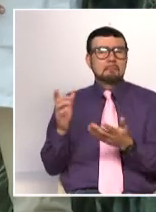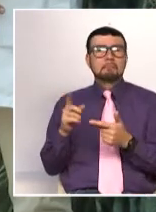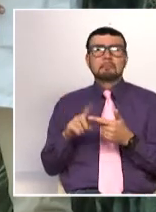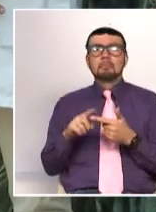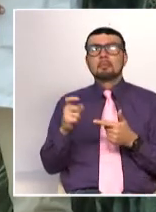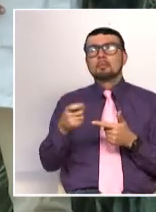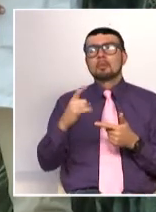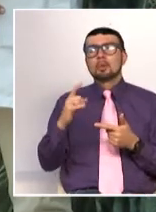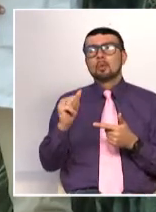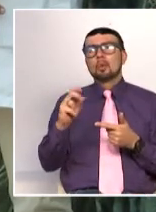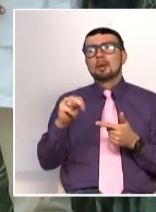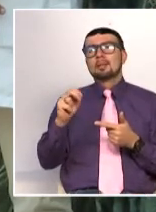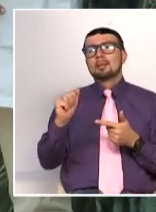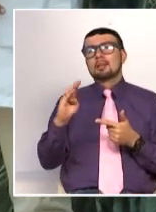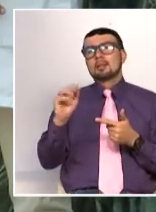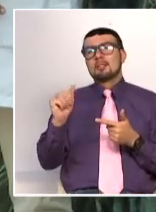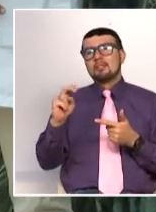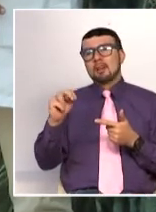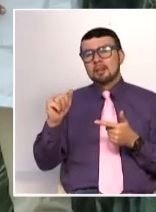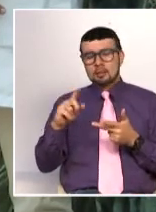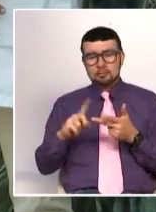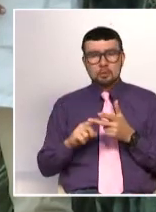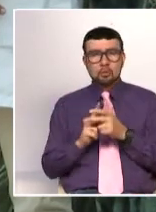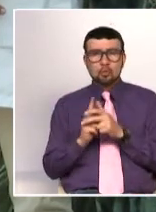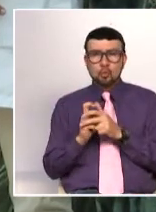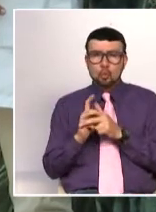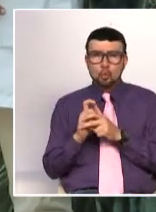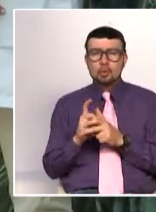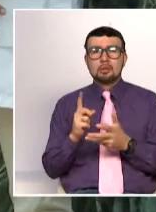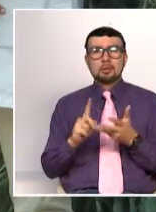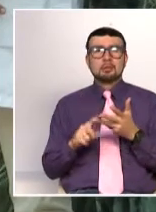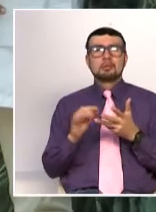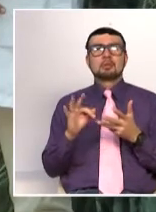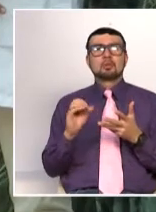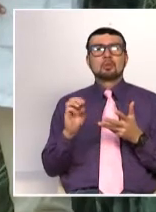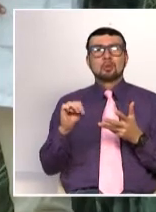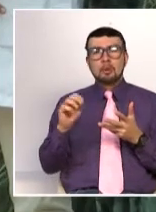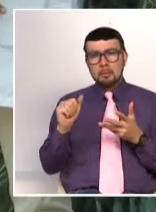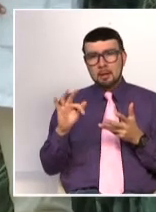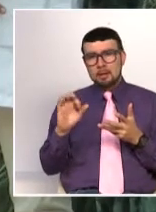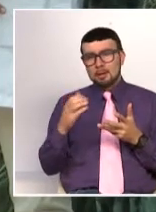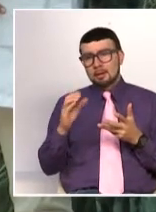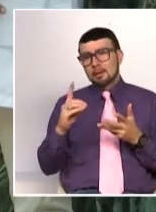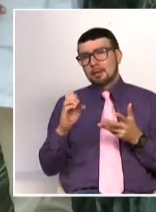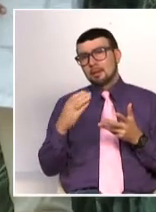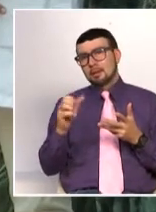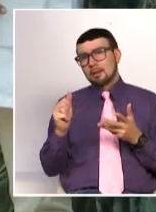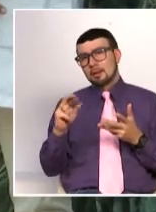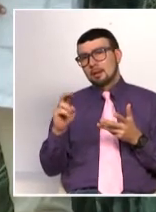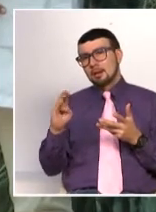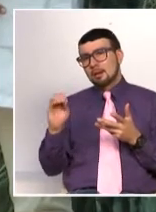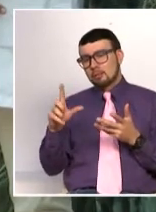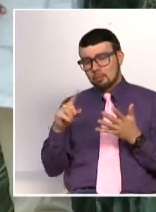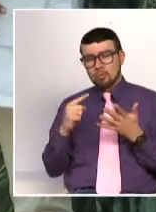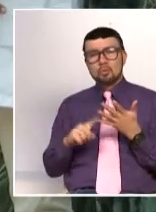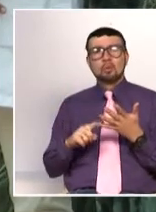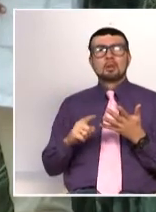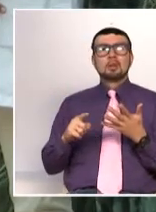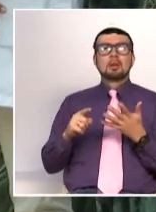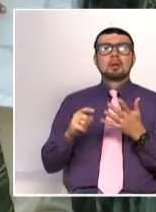y guayaba tomate de árbol pepino piña y mezclarlo con con sábila